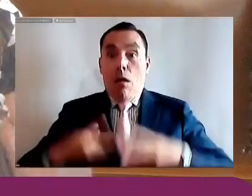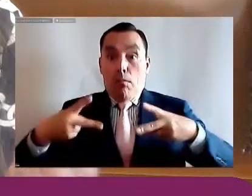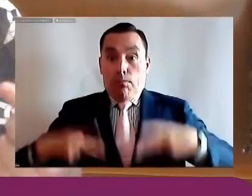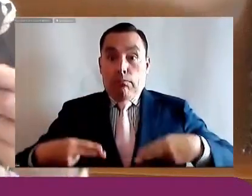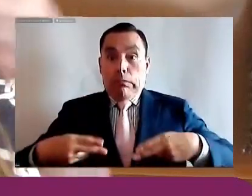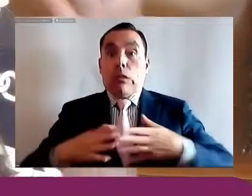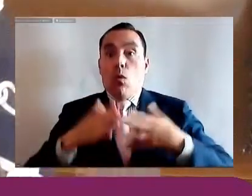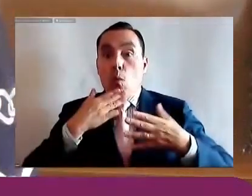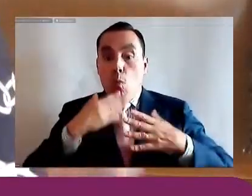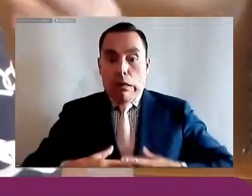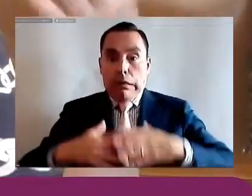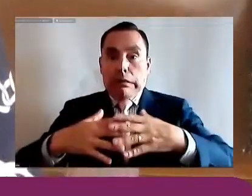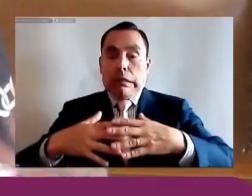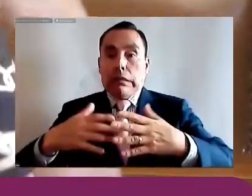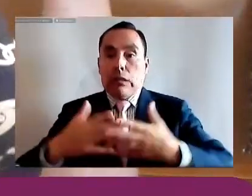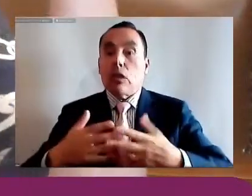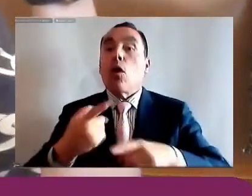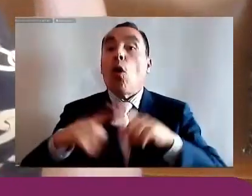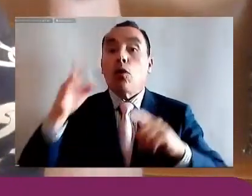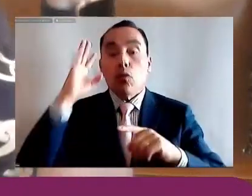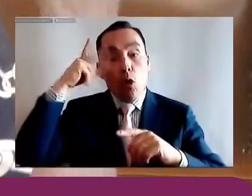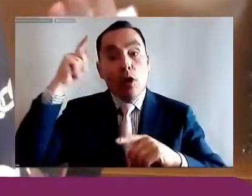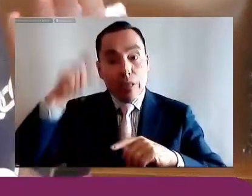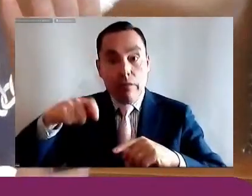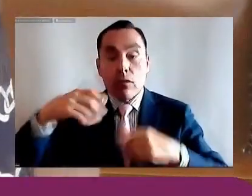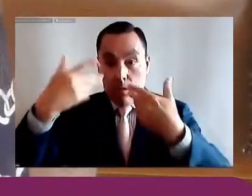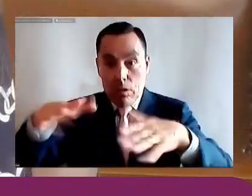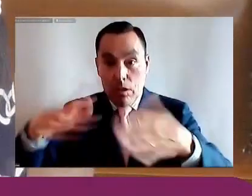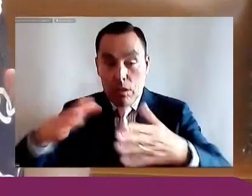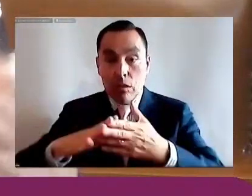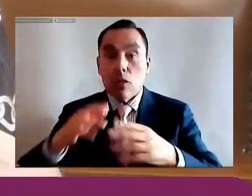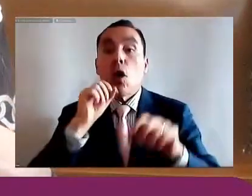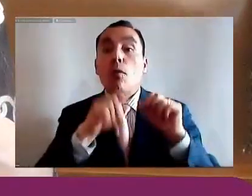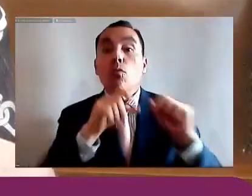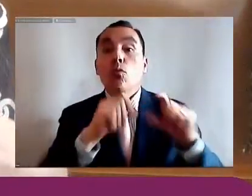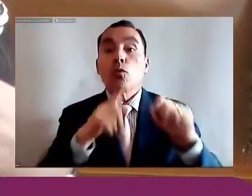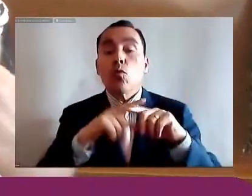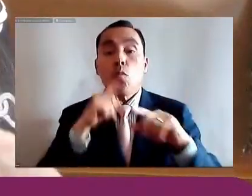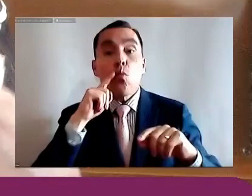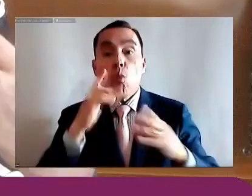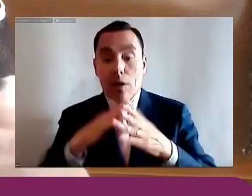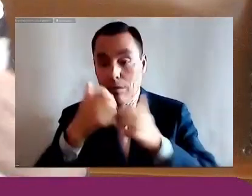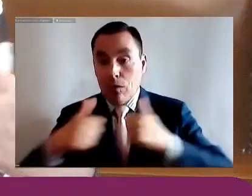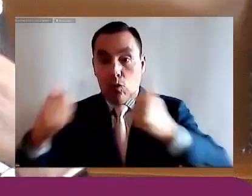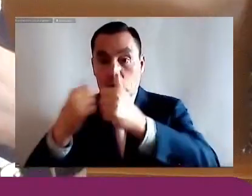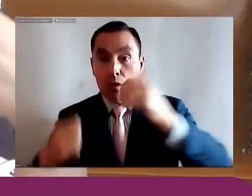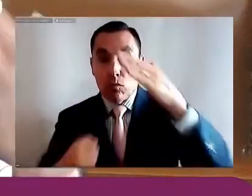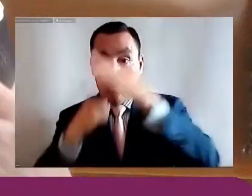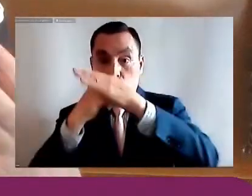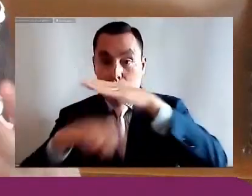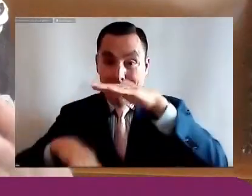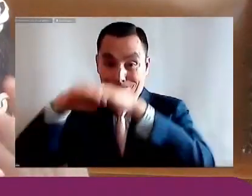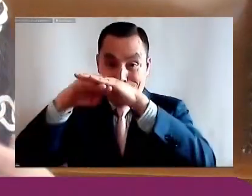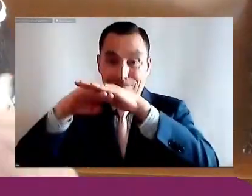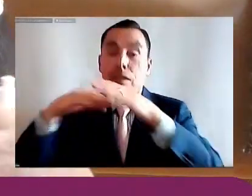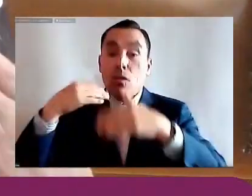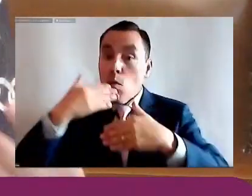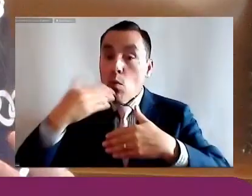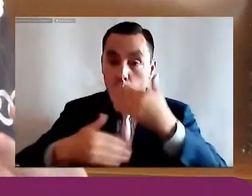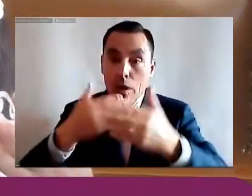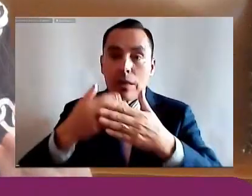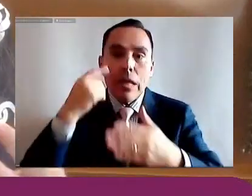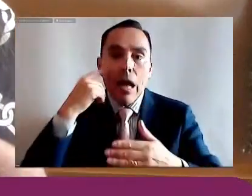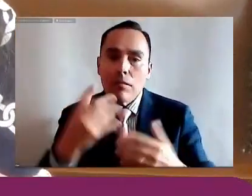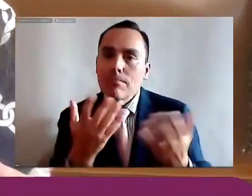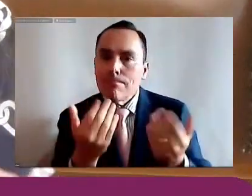de cortes, digamos, tribunales de primera instancia, corte de apelación y ya de corte suprema, ¿verdad?, que reconocen que aquí hay un interés vulnerado que es la